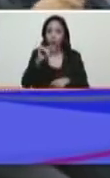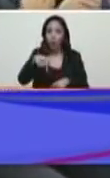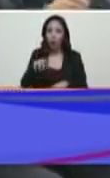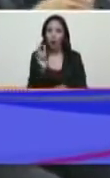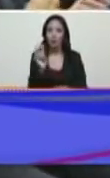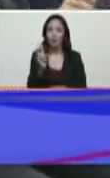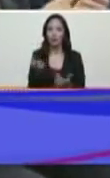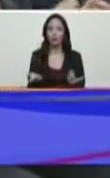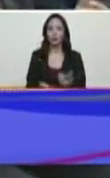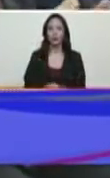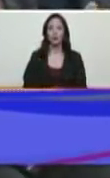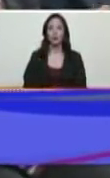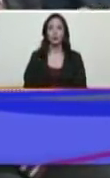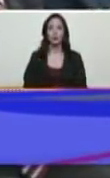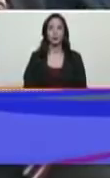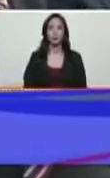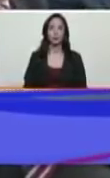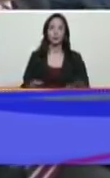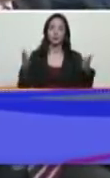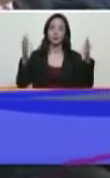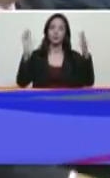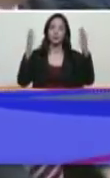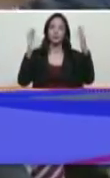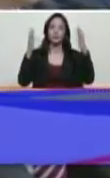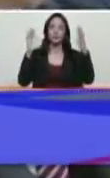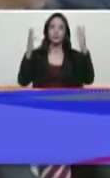nuestra amada Venezuela.